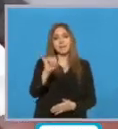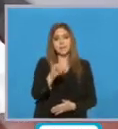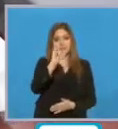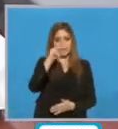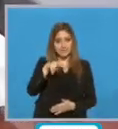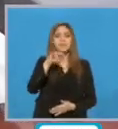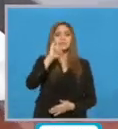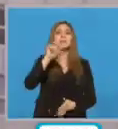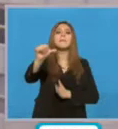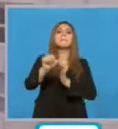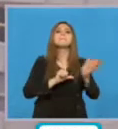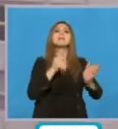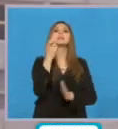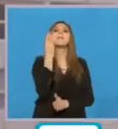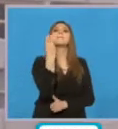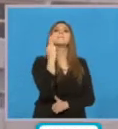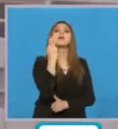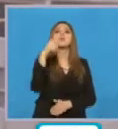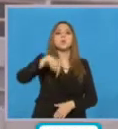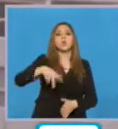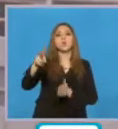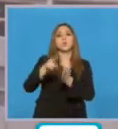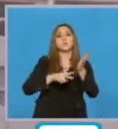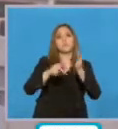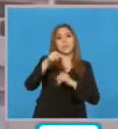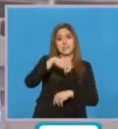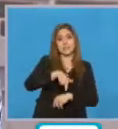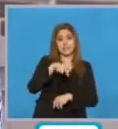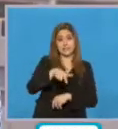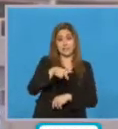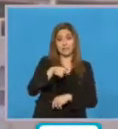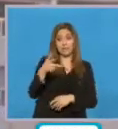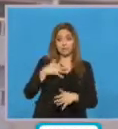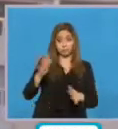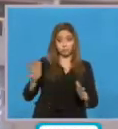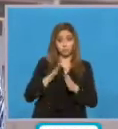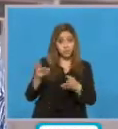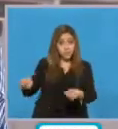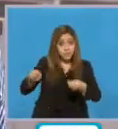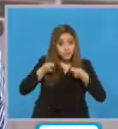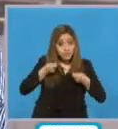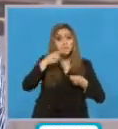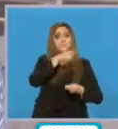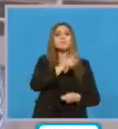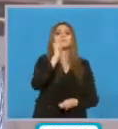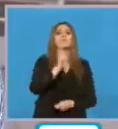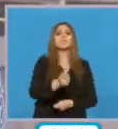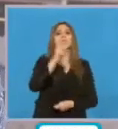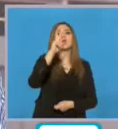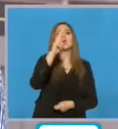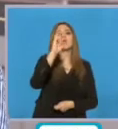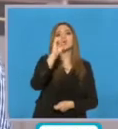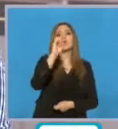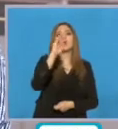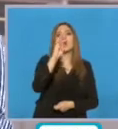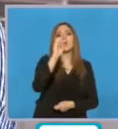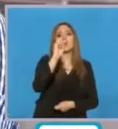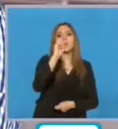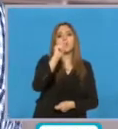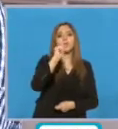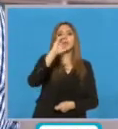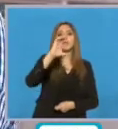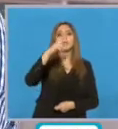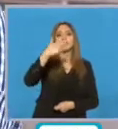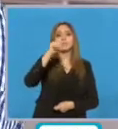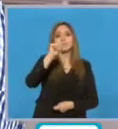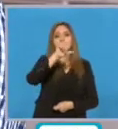mes de mayo de este año nos llega la invitación especial por parte de los organizadores del Robot Challenge 2017, Sí. que este año se